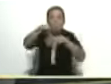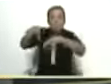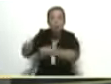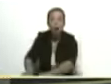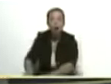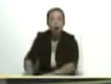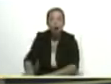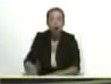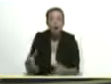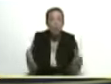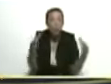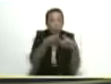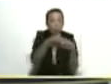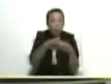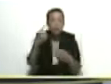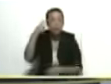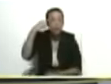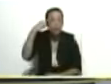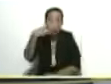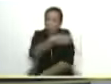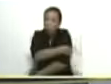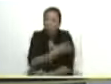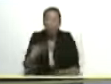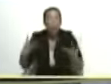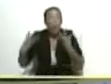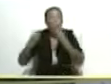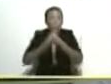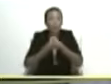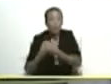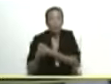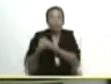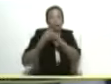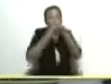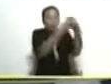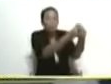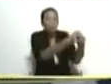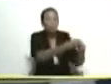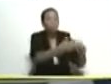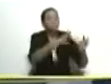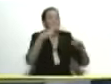Y esa parranda de la extrema derecha acompañó todo aquello.